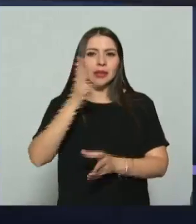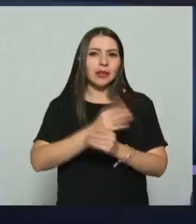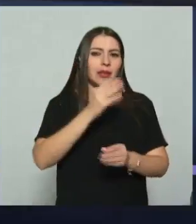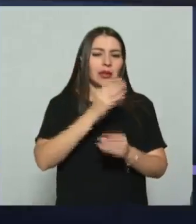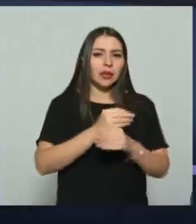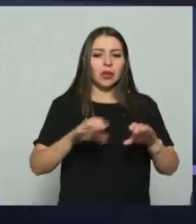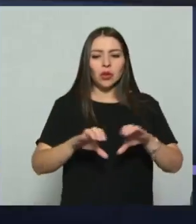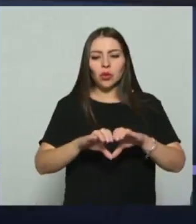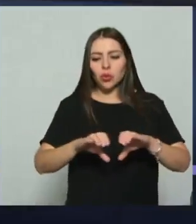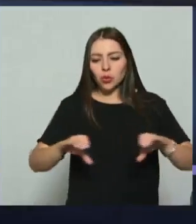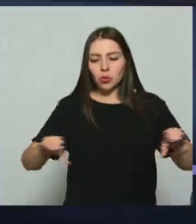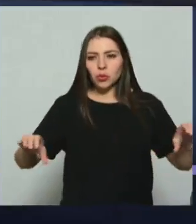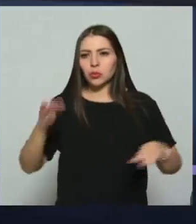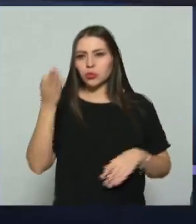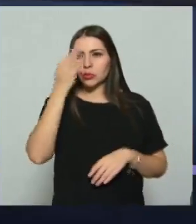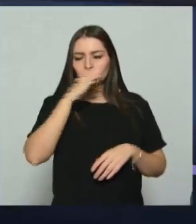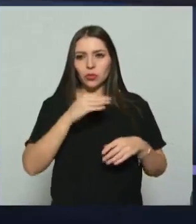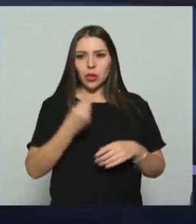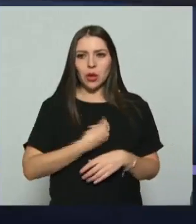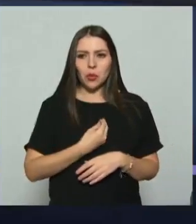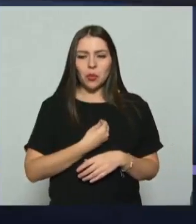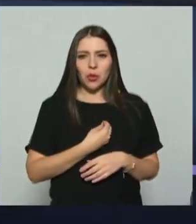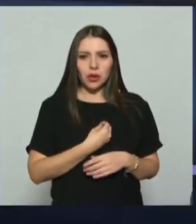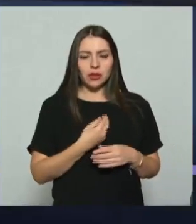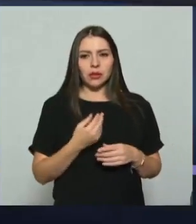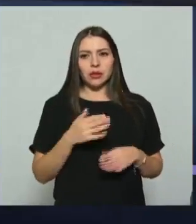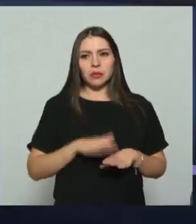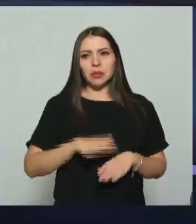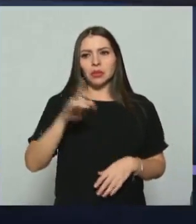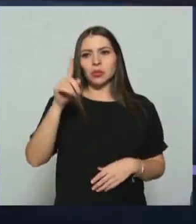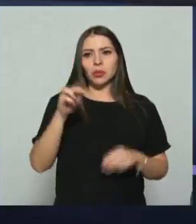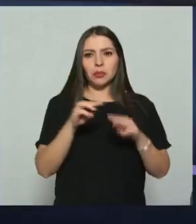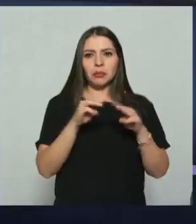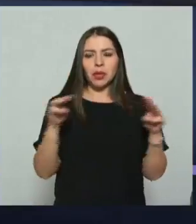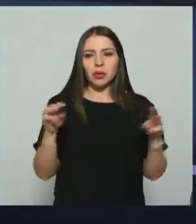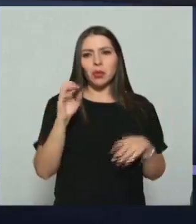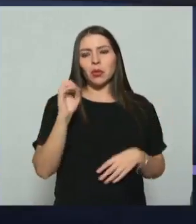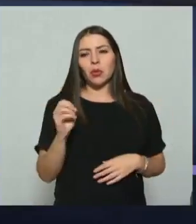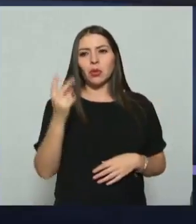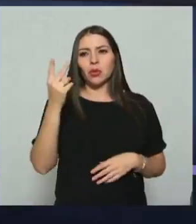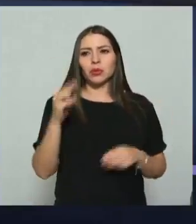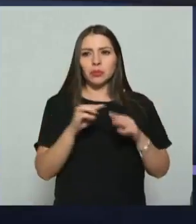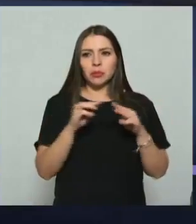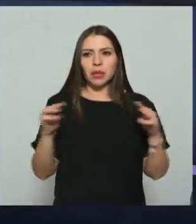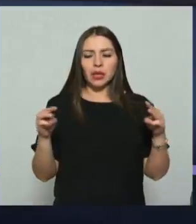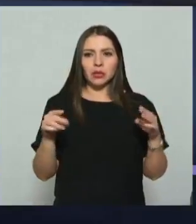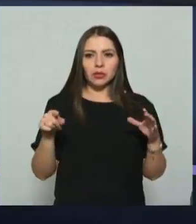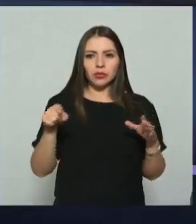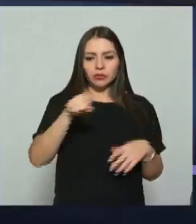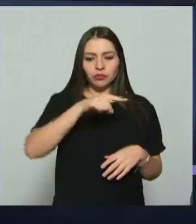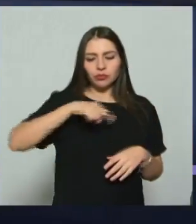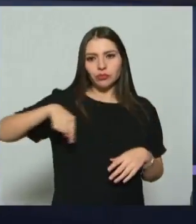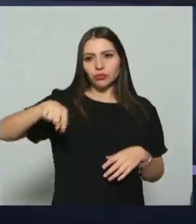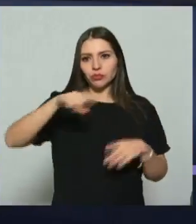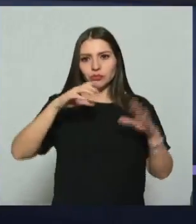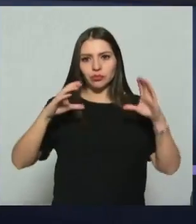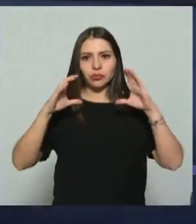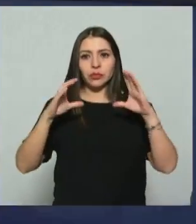tubería flexible de más de 1 metro y de casi 2 metros de diámetro, entonces no